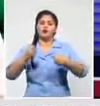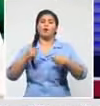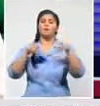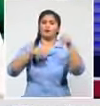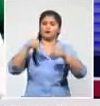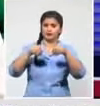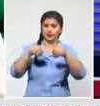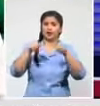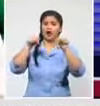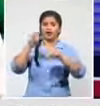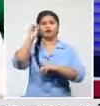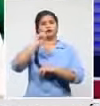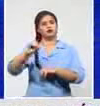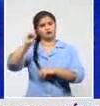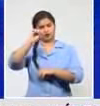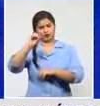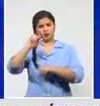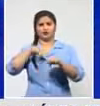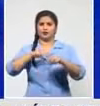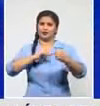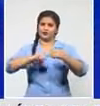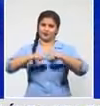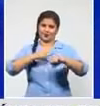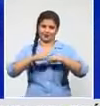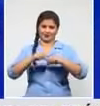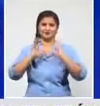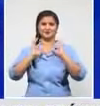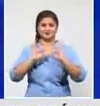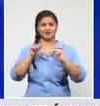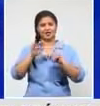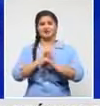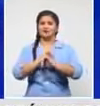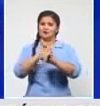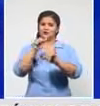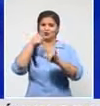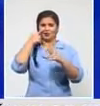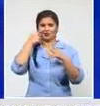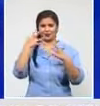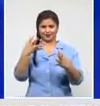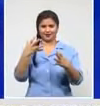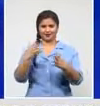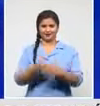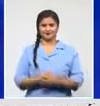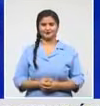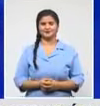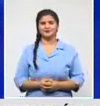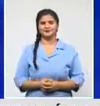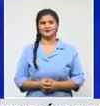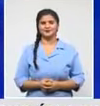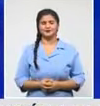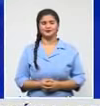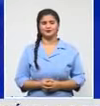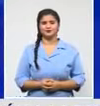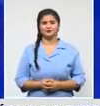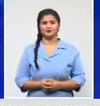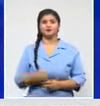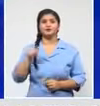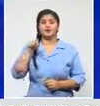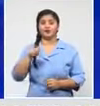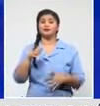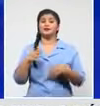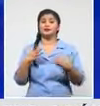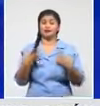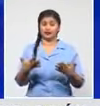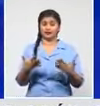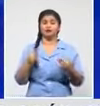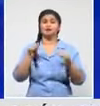que era necesario reforzar esta parte de aquí. No, para nada. Yo creo que incluso parte de las interrogantes que hoy recibimos a través